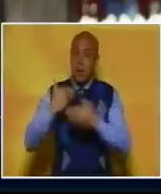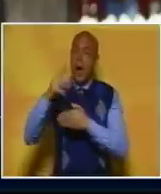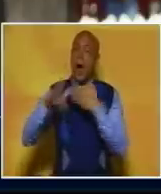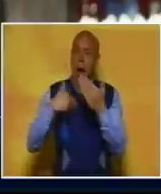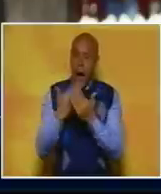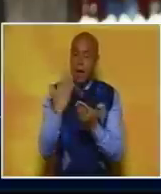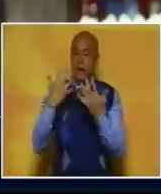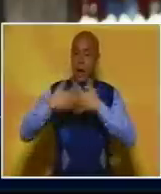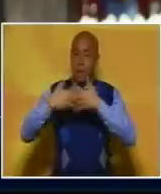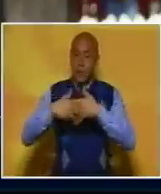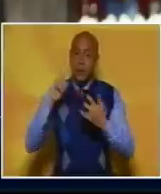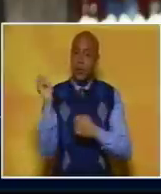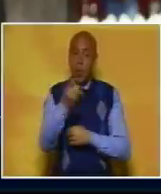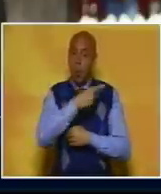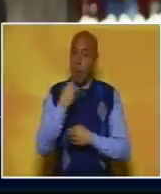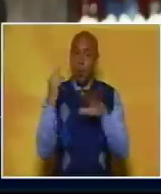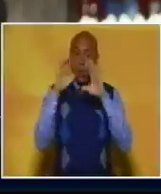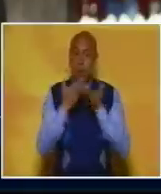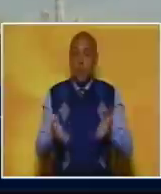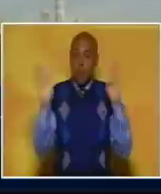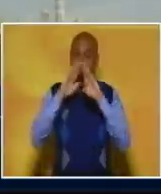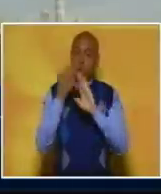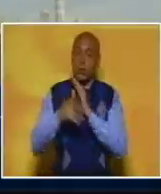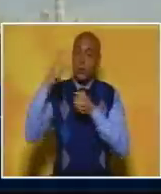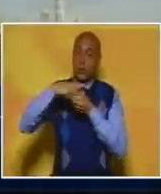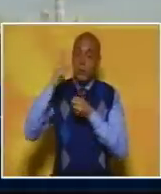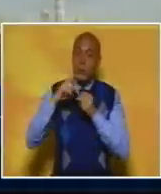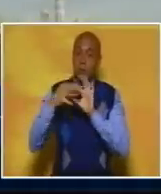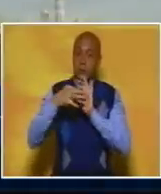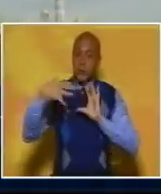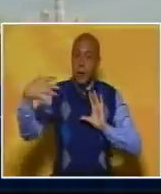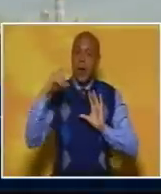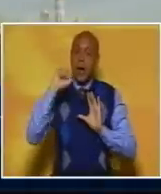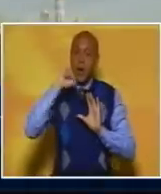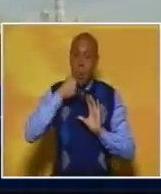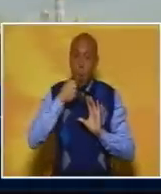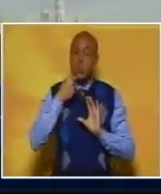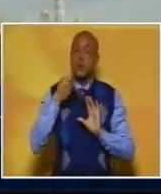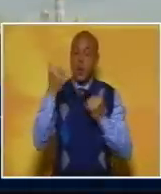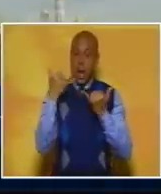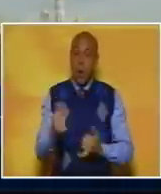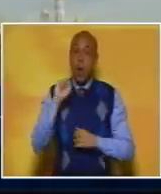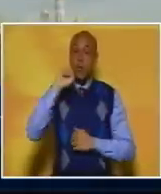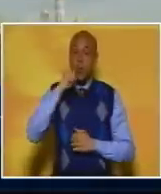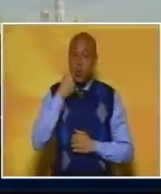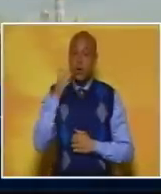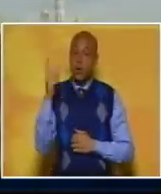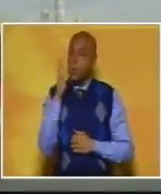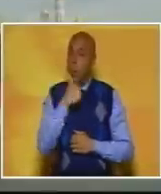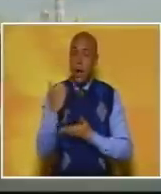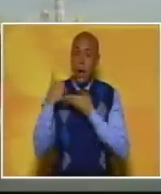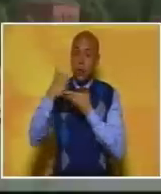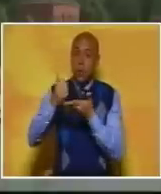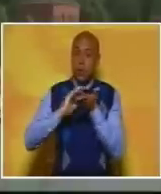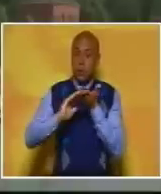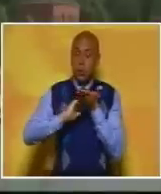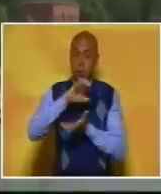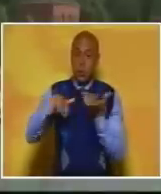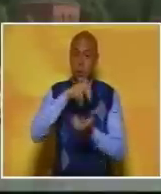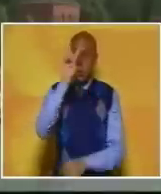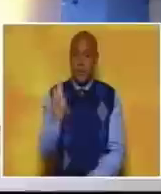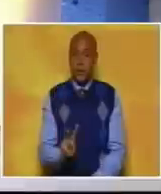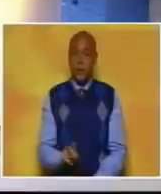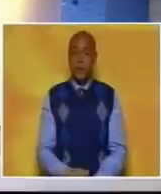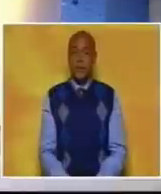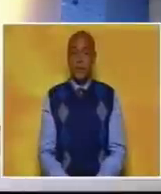en el sector petrolero en el mundo se separen de Rosneft. Afirmó que el gobierno de Rusia no contribuye a superar la coyuntura del